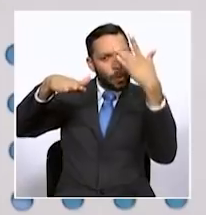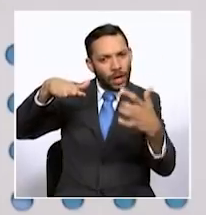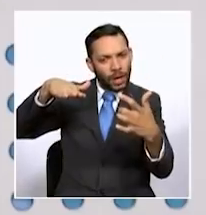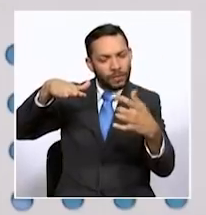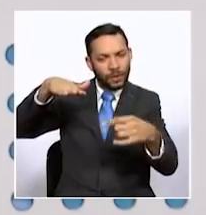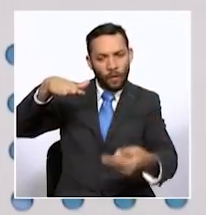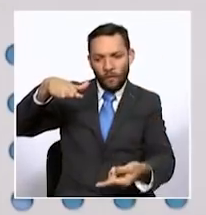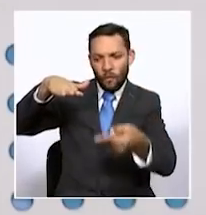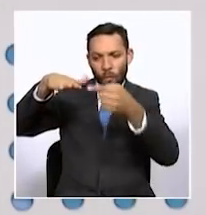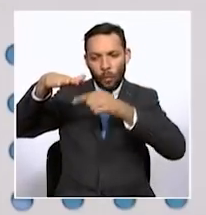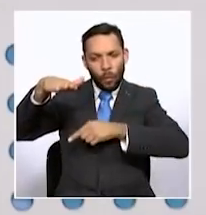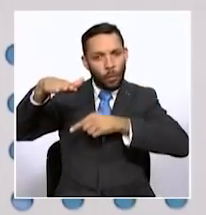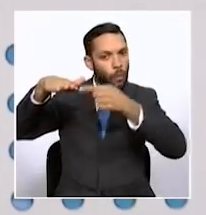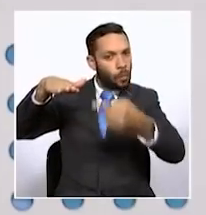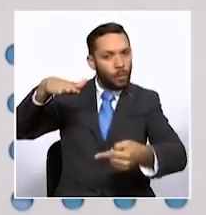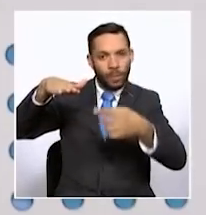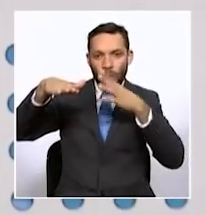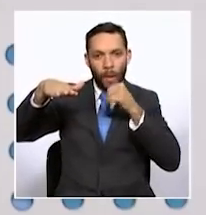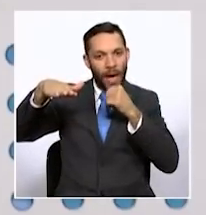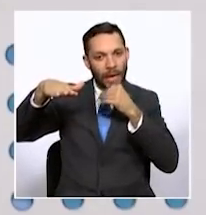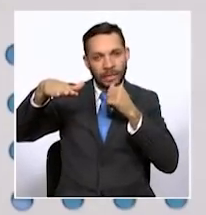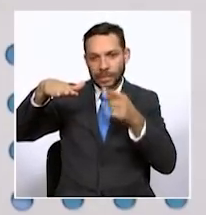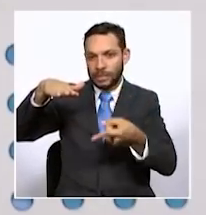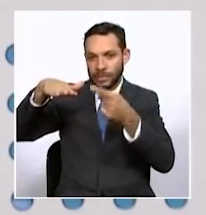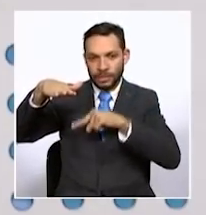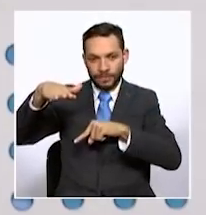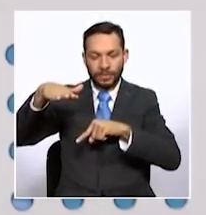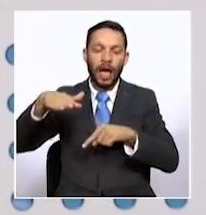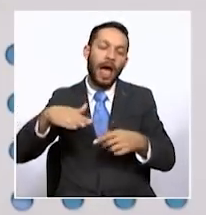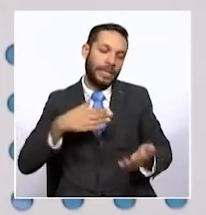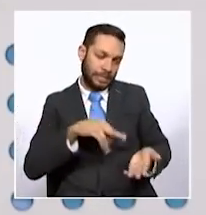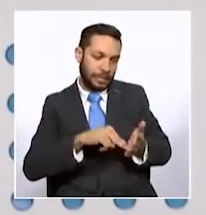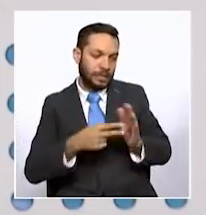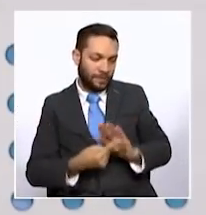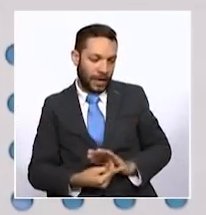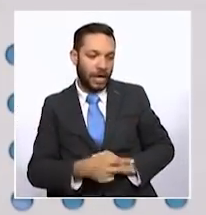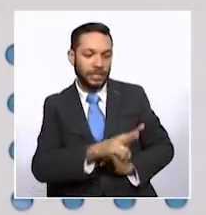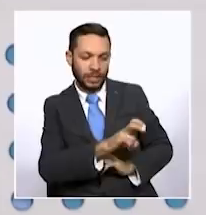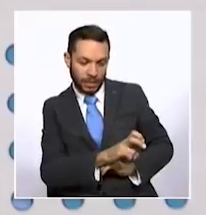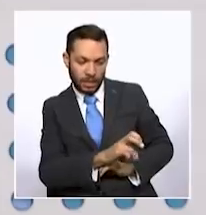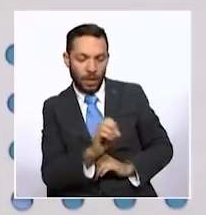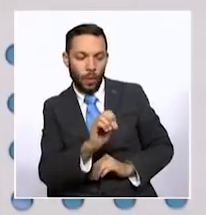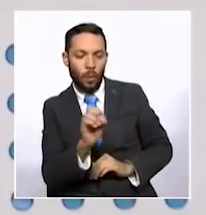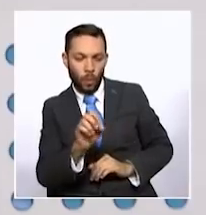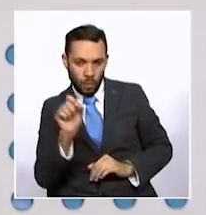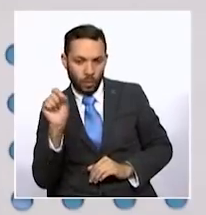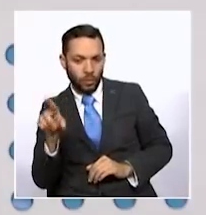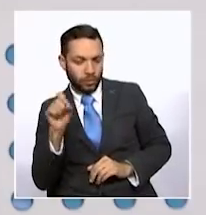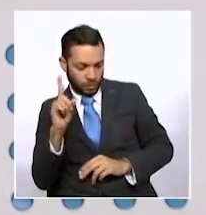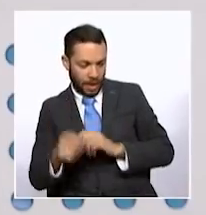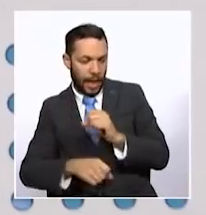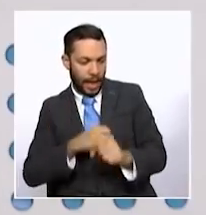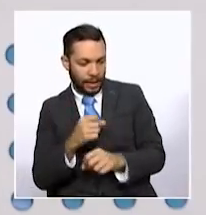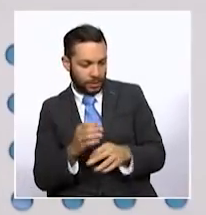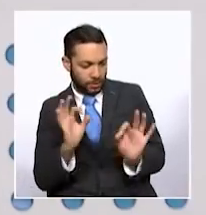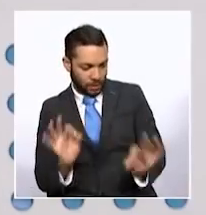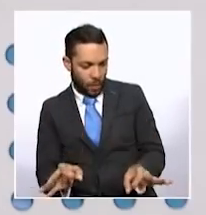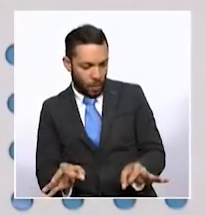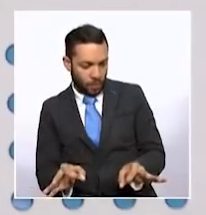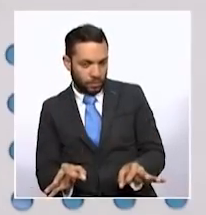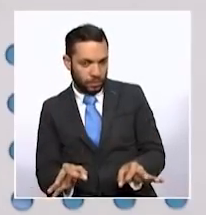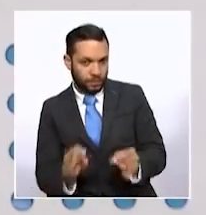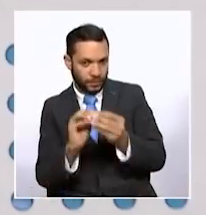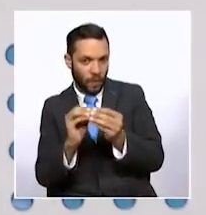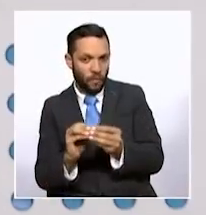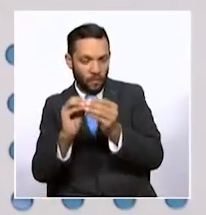en los niños va a durar más o menos hasta los 7 u 11 años de edad, que es cuando normalmente se debe desarrollar el arco plantar interno.